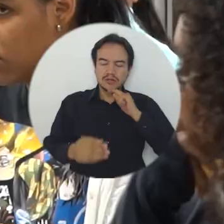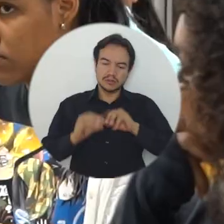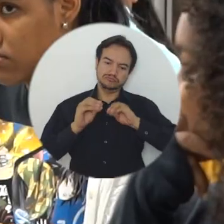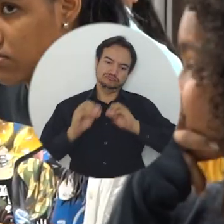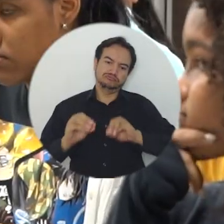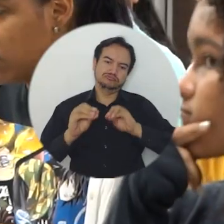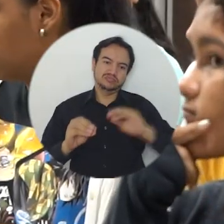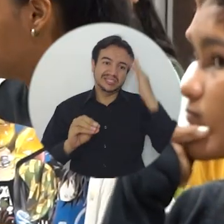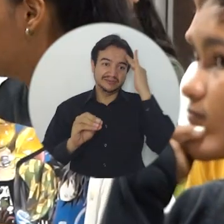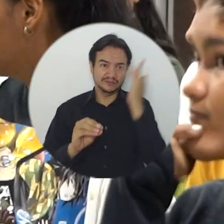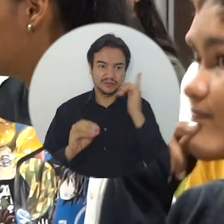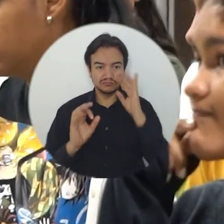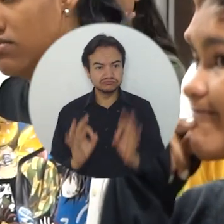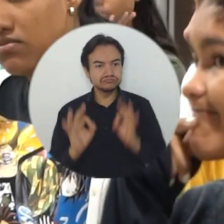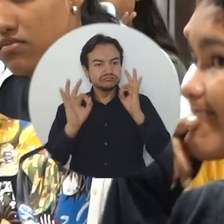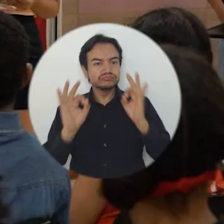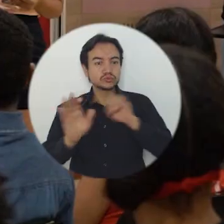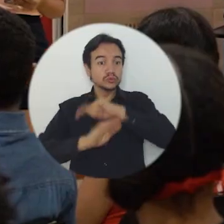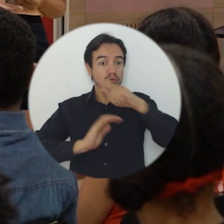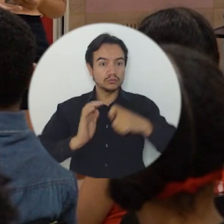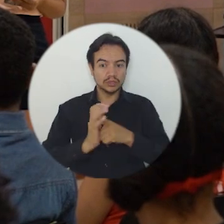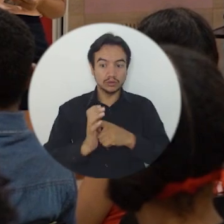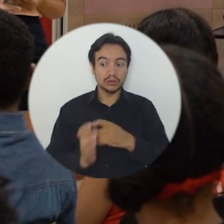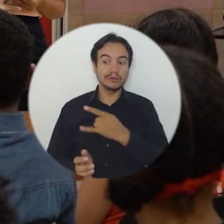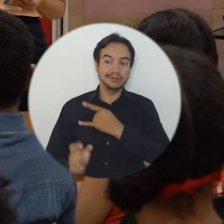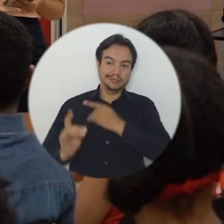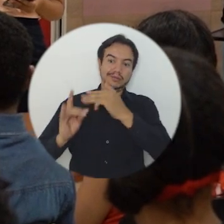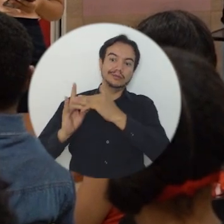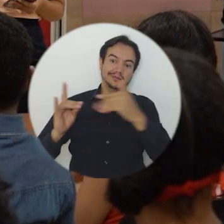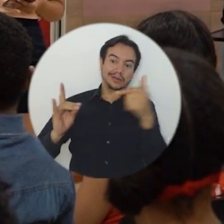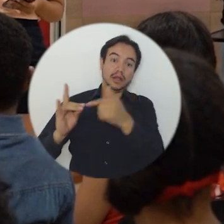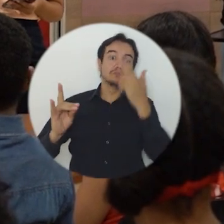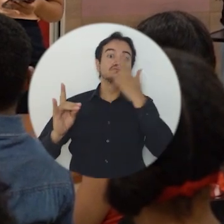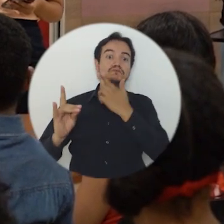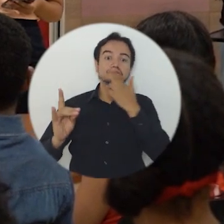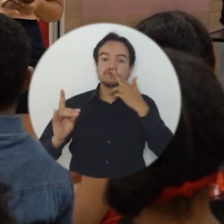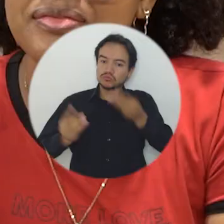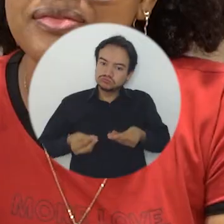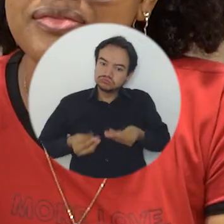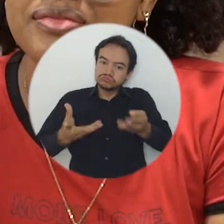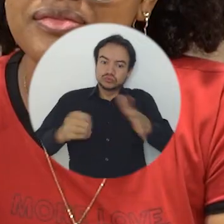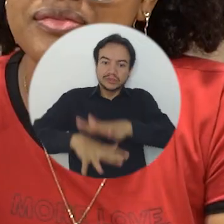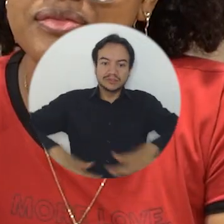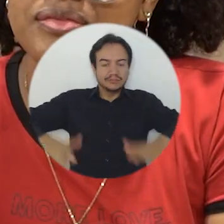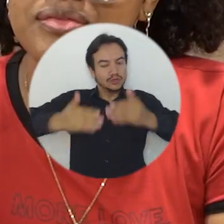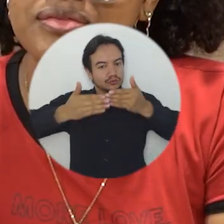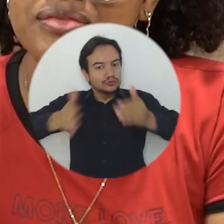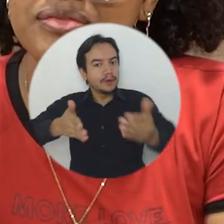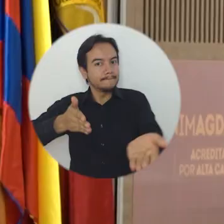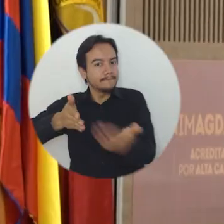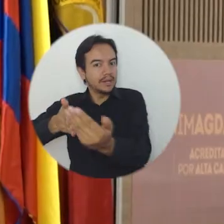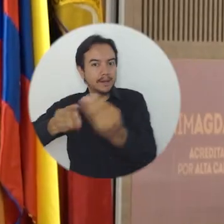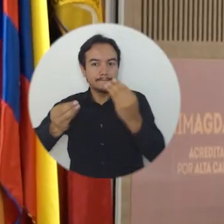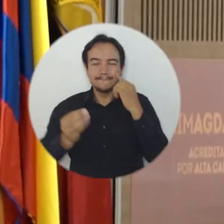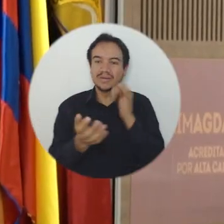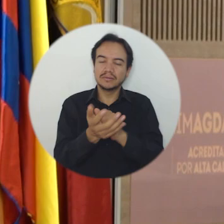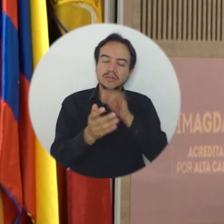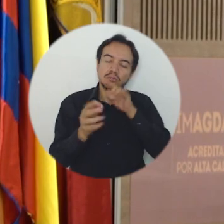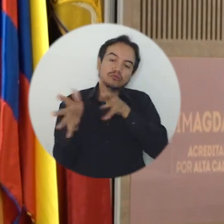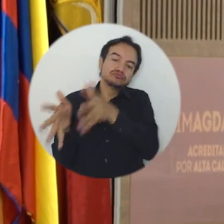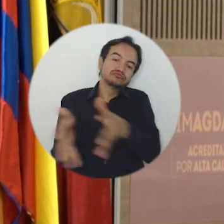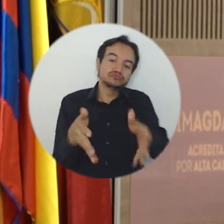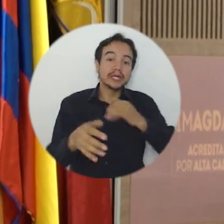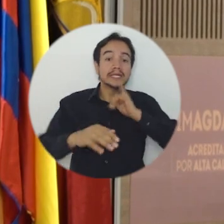de su compromiso con una formación académica integral y de calidad, la Universidad del Magdalena brinda estos espacios para preponderar